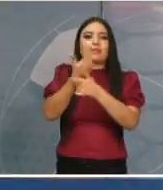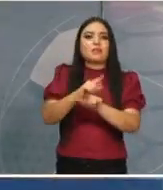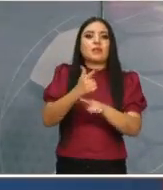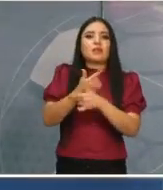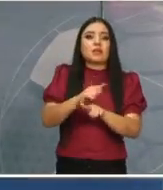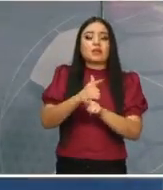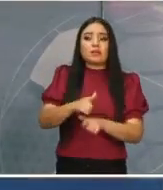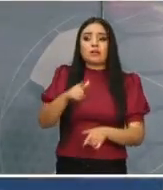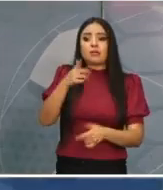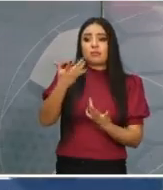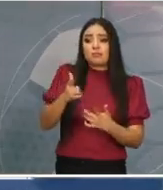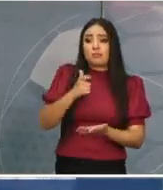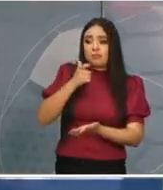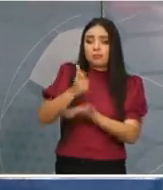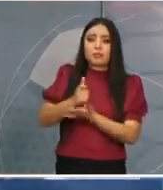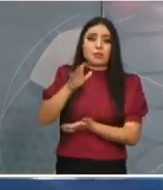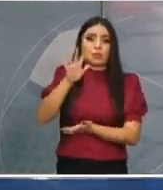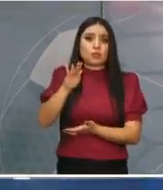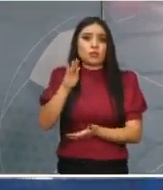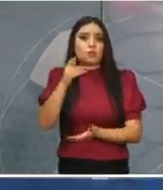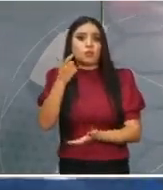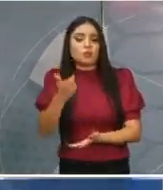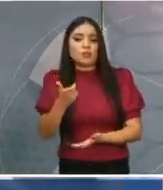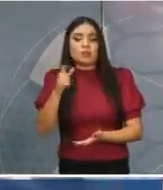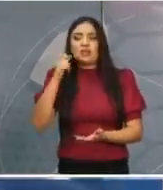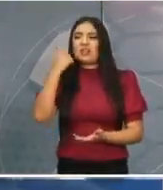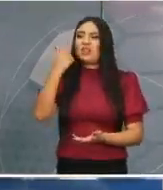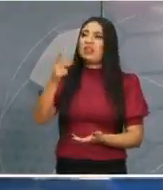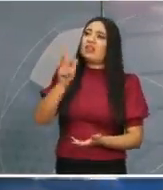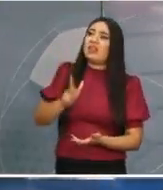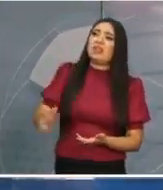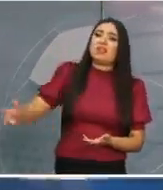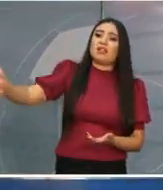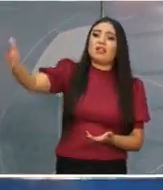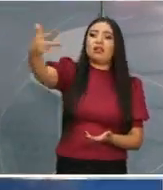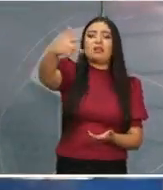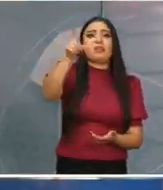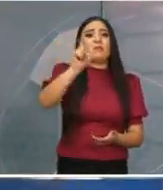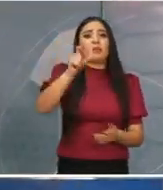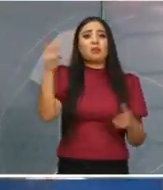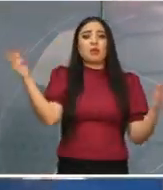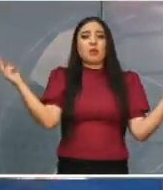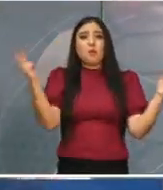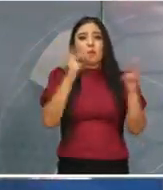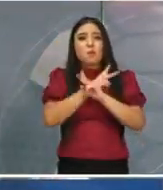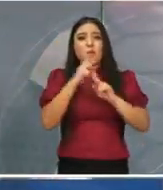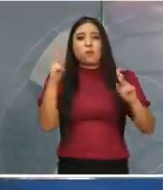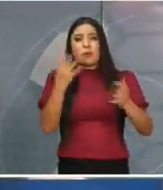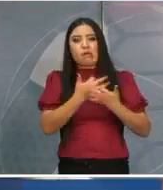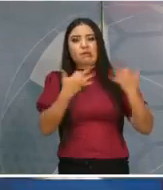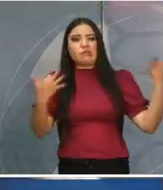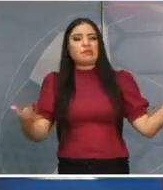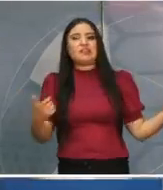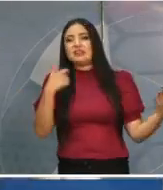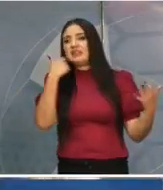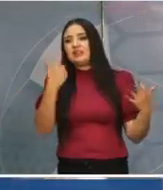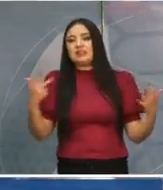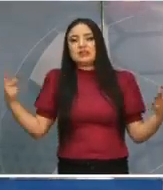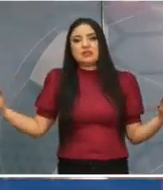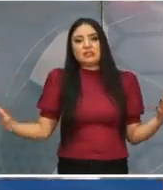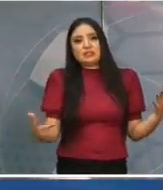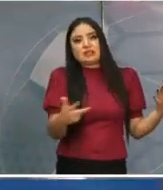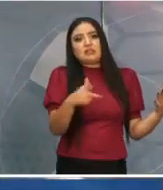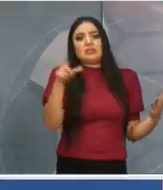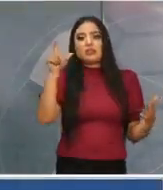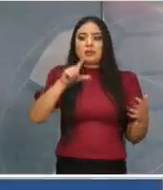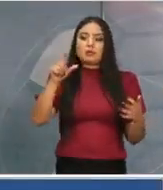pesos y ya no quieren entrar cuando hace mucha tierra ya no quieren entrar por el terregal ni el o2 hasta 12.000 el lodo porque porque